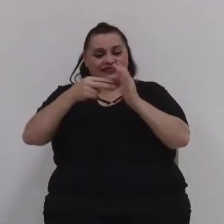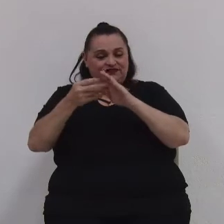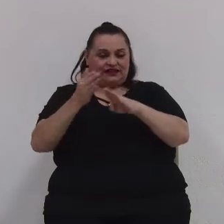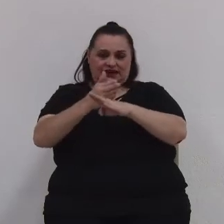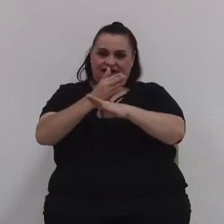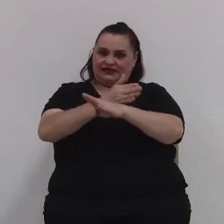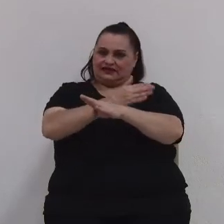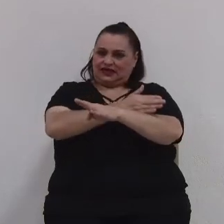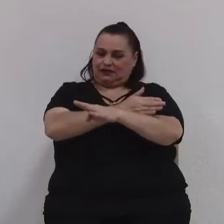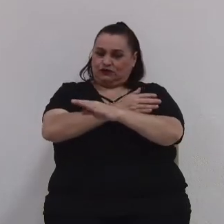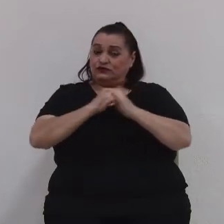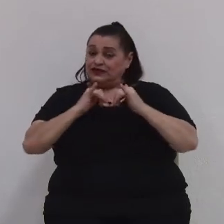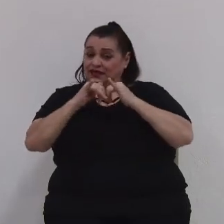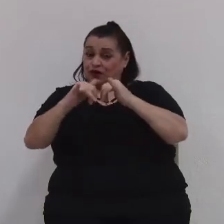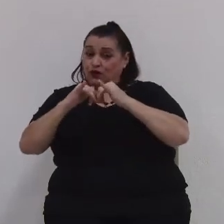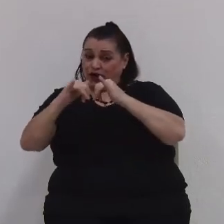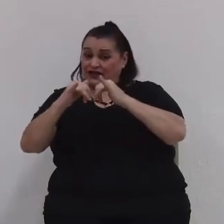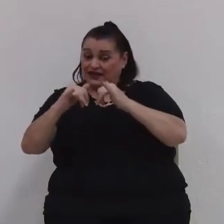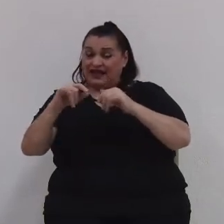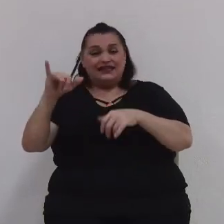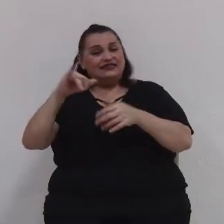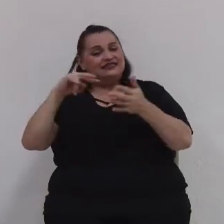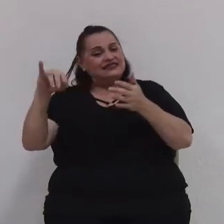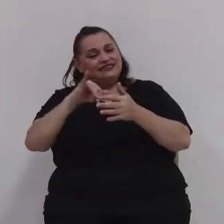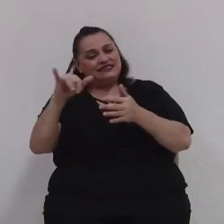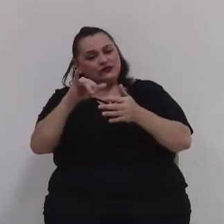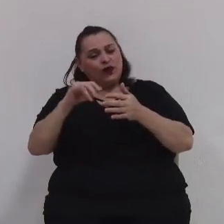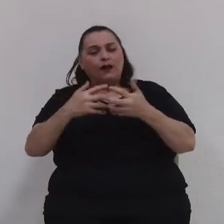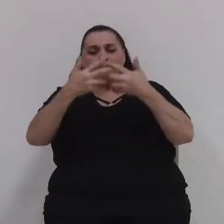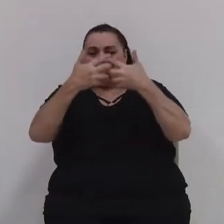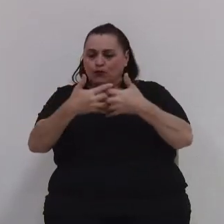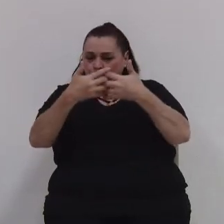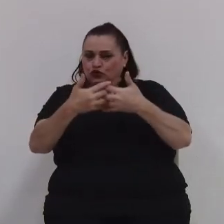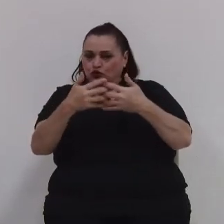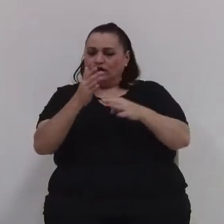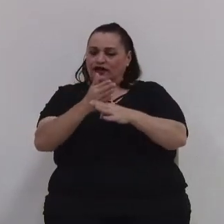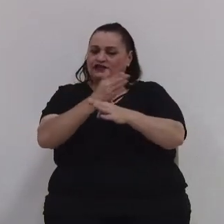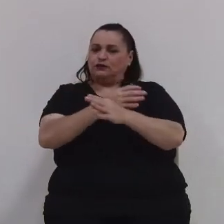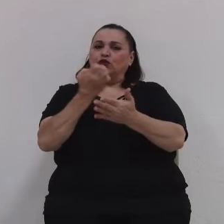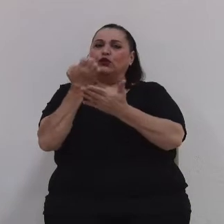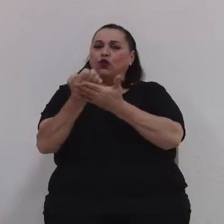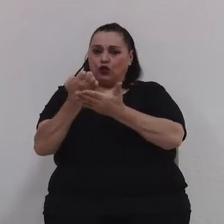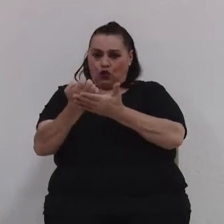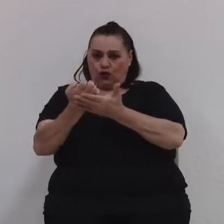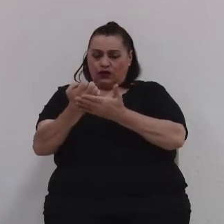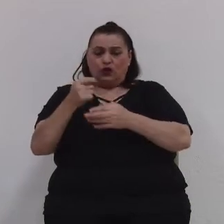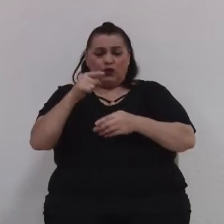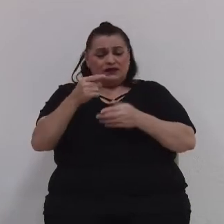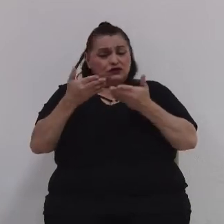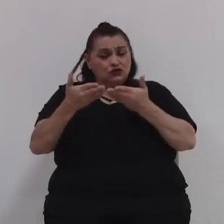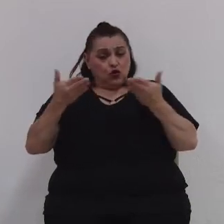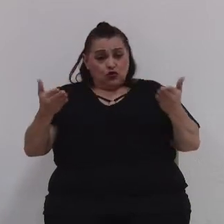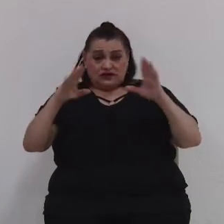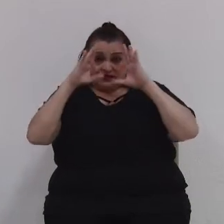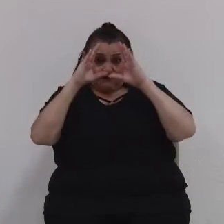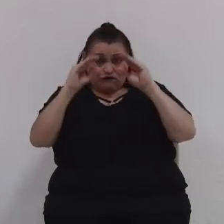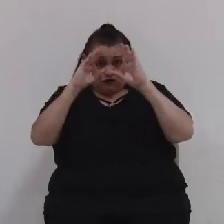convertimos a la igualdad en un motor de crecimiento económico. Y estas son cosas que los informes han